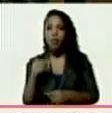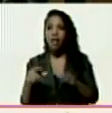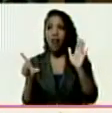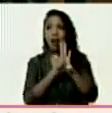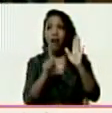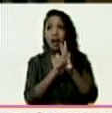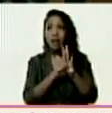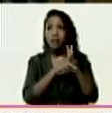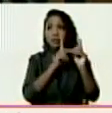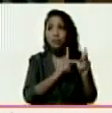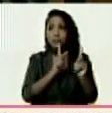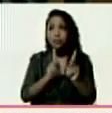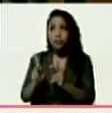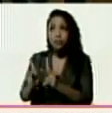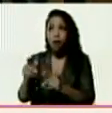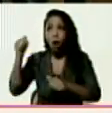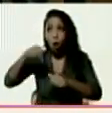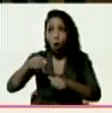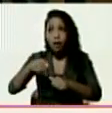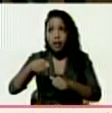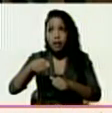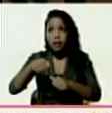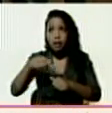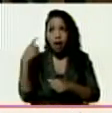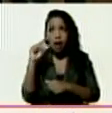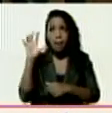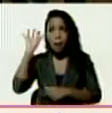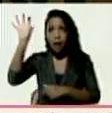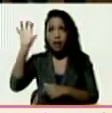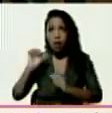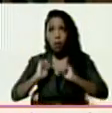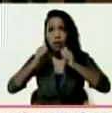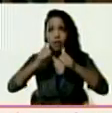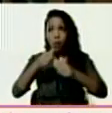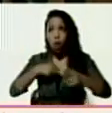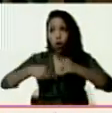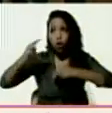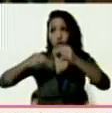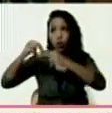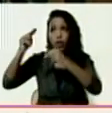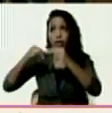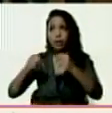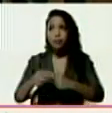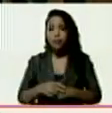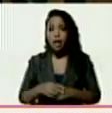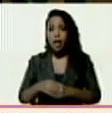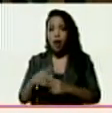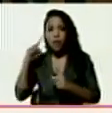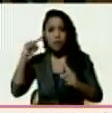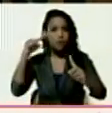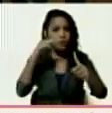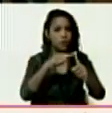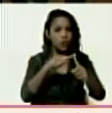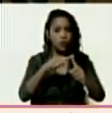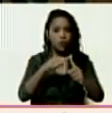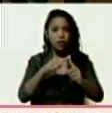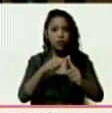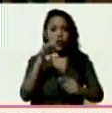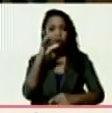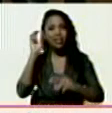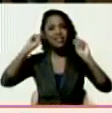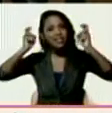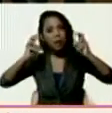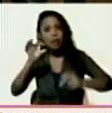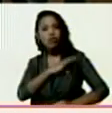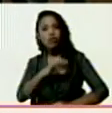agenda legislativa que hoy de cara al país comenzamos a construir, va dirigida con acento social.